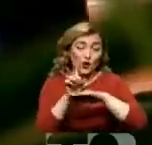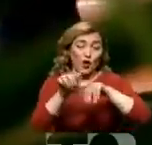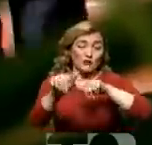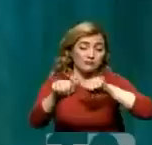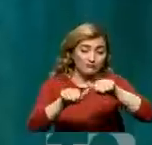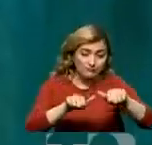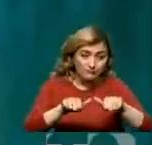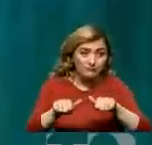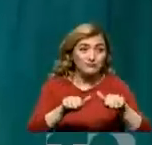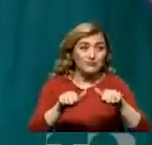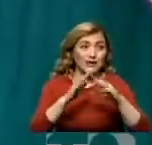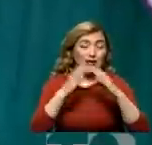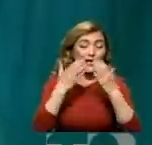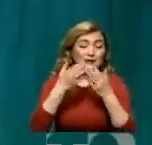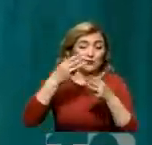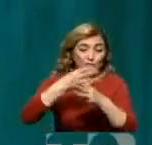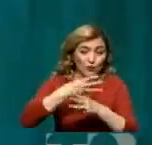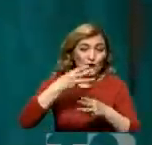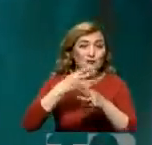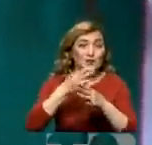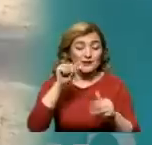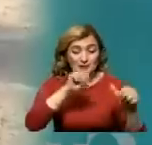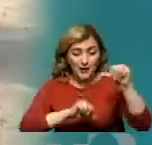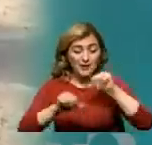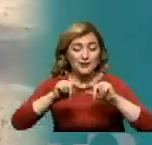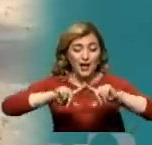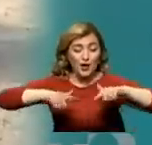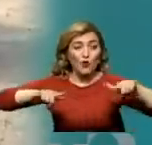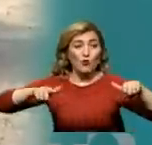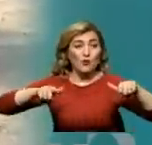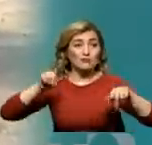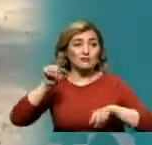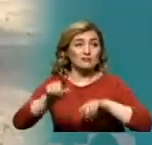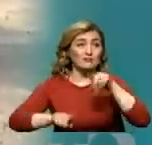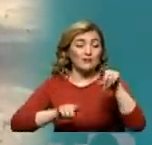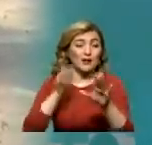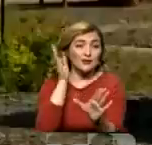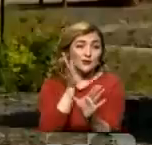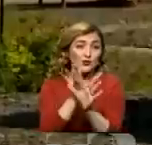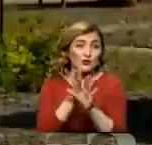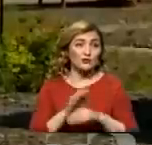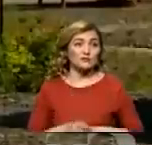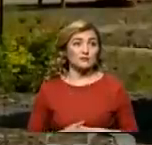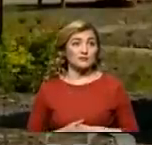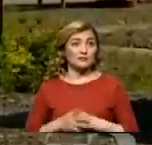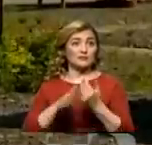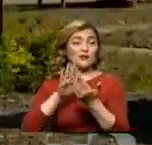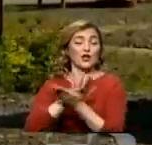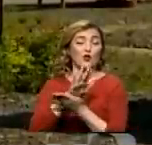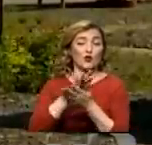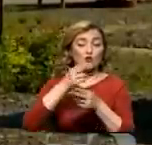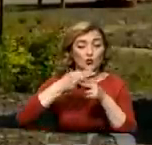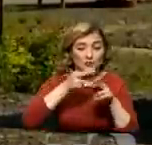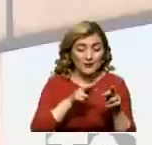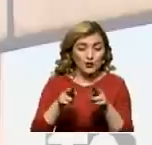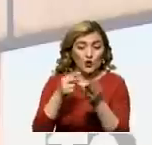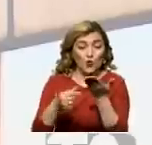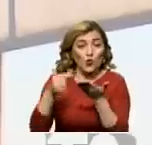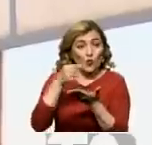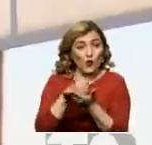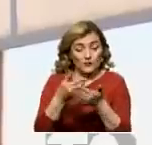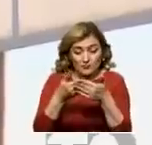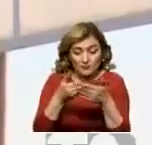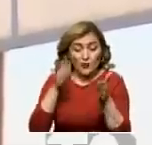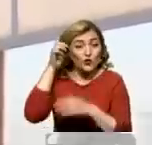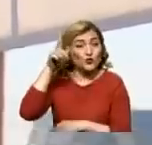administradora, da clases de matemática, ciencia, lenguaje y funge a veces de psicóloga. La escuela Río Guayas fue una de las